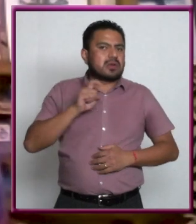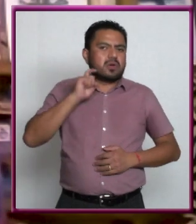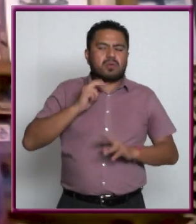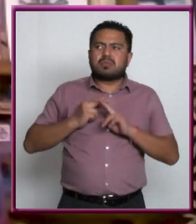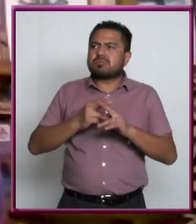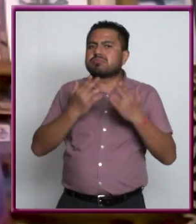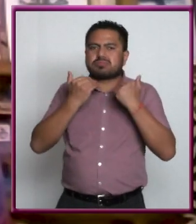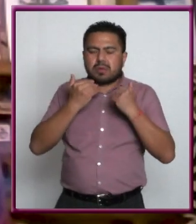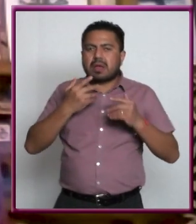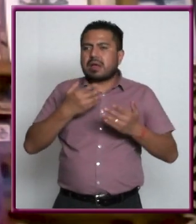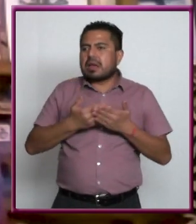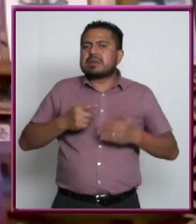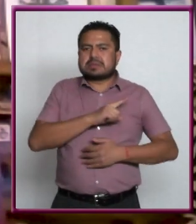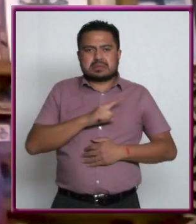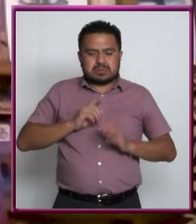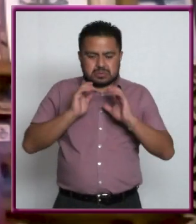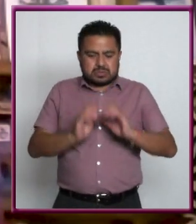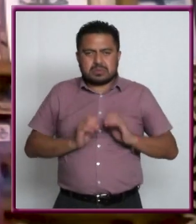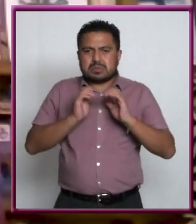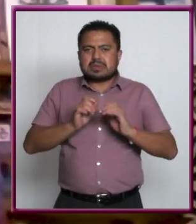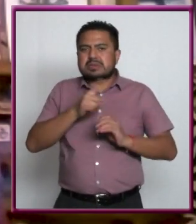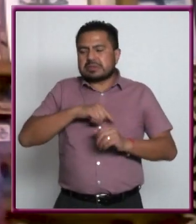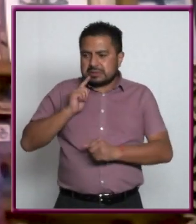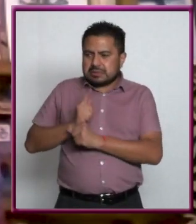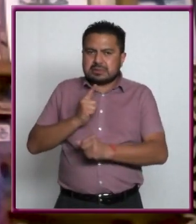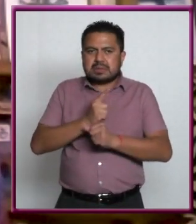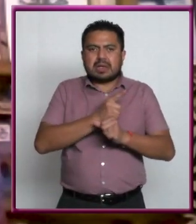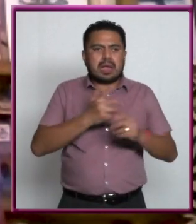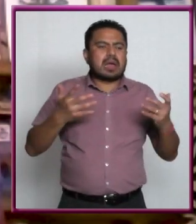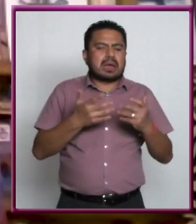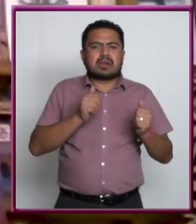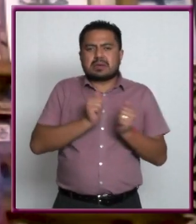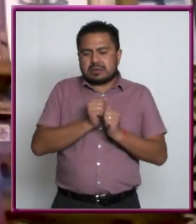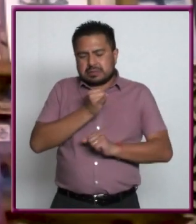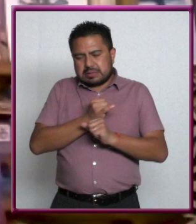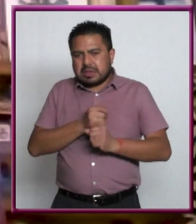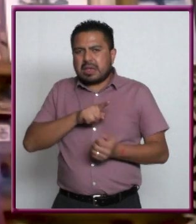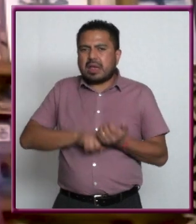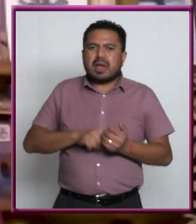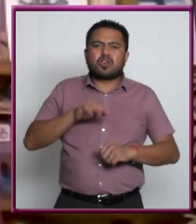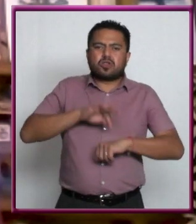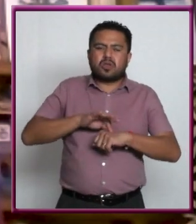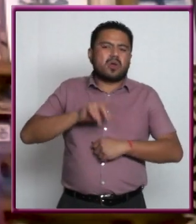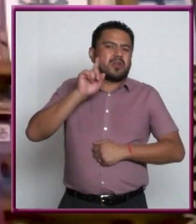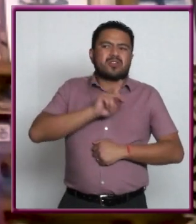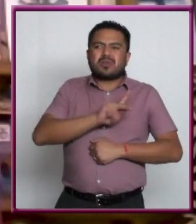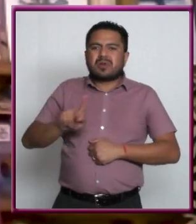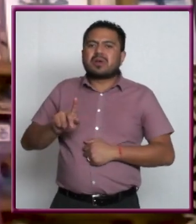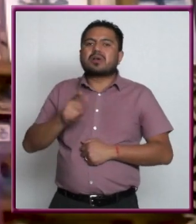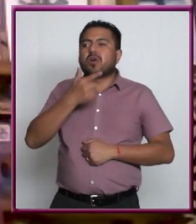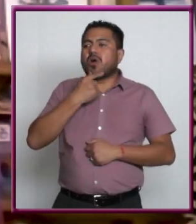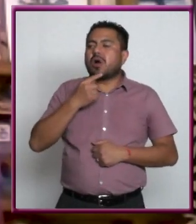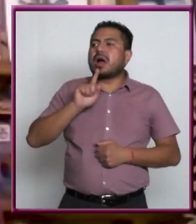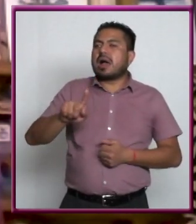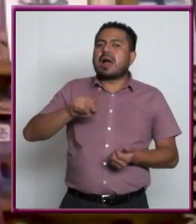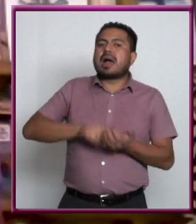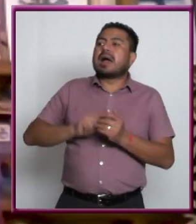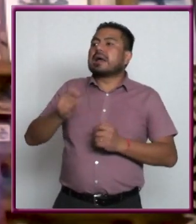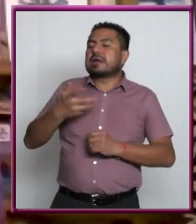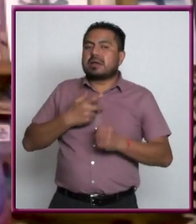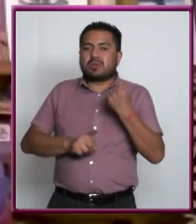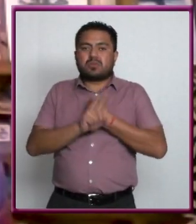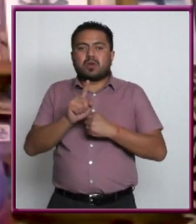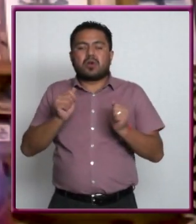esté activa. Entonces tenemos que cuidarnos, tenemos que seguir yendo a realizarnos los estudios ginecológicos. Si los chicos tienen algún